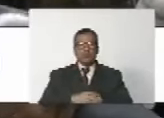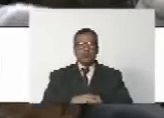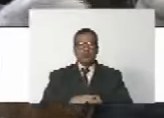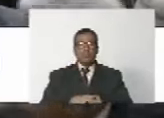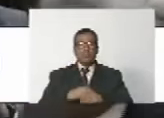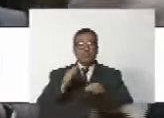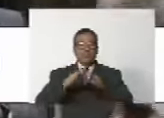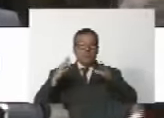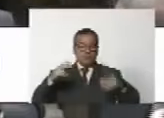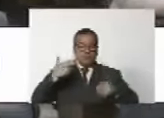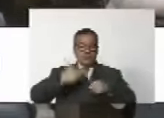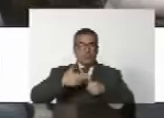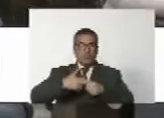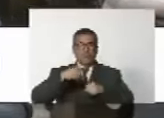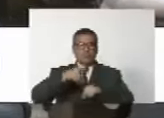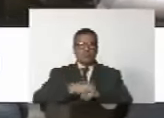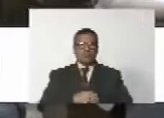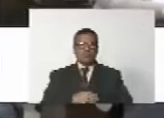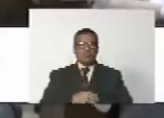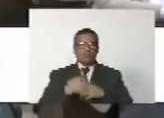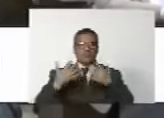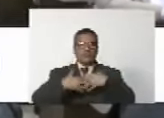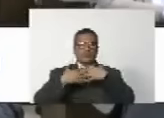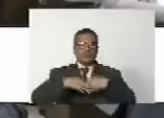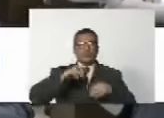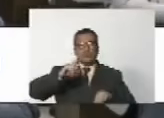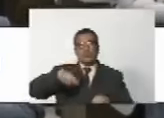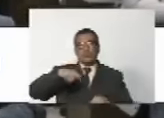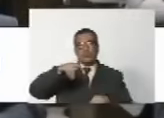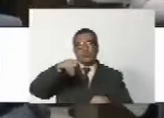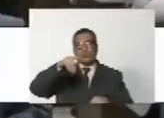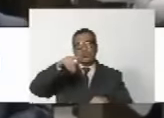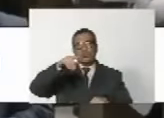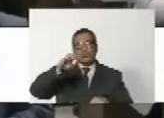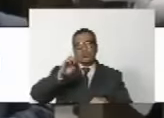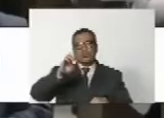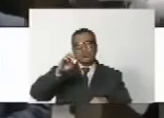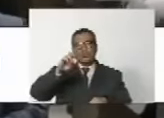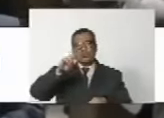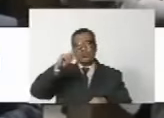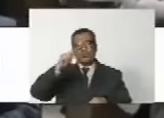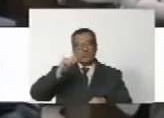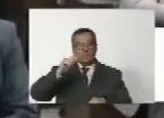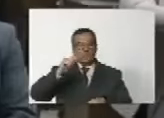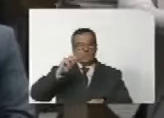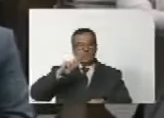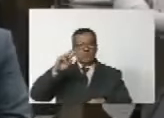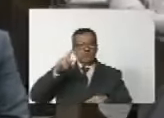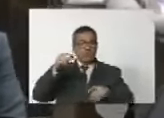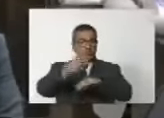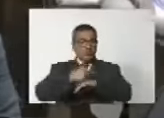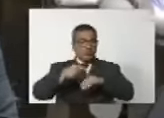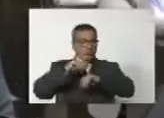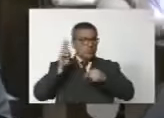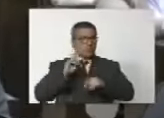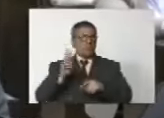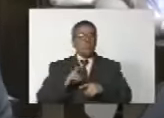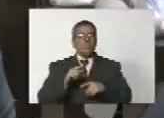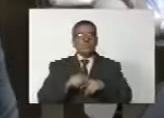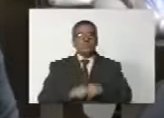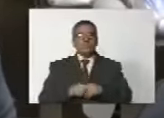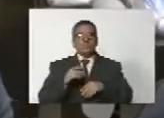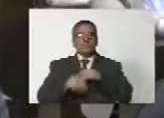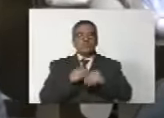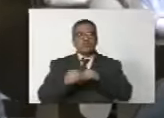de explotación de petróleo de la empresa Petroquiriquiri, donde el Estado venezolano tiene un